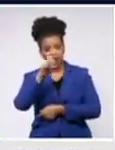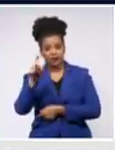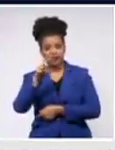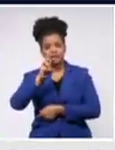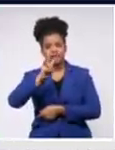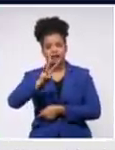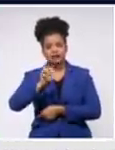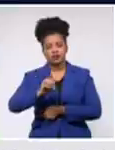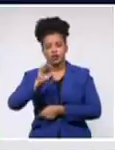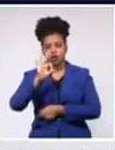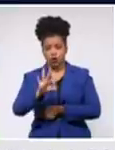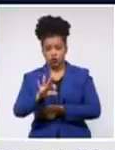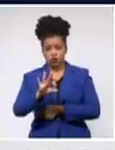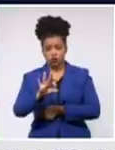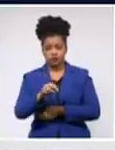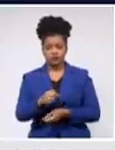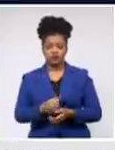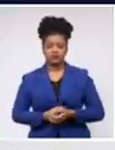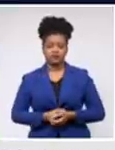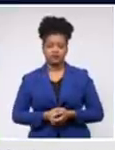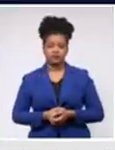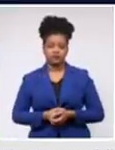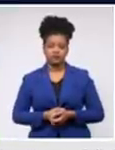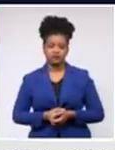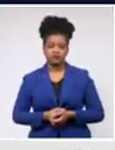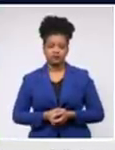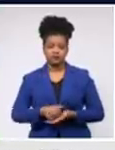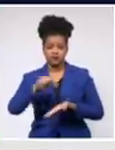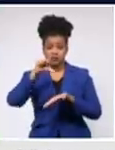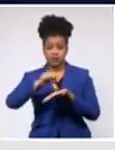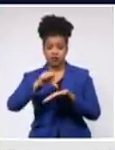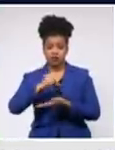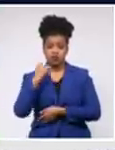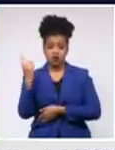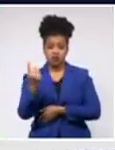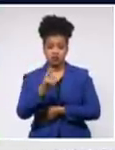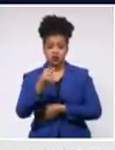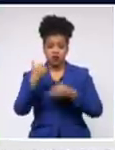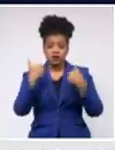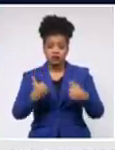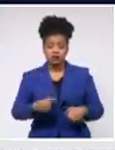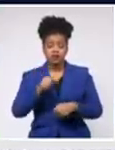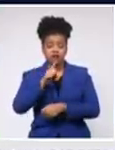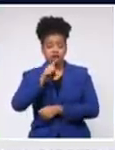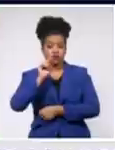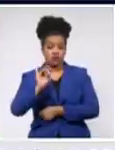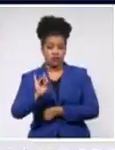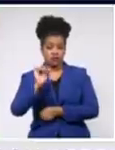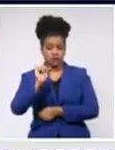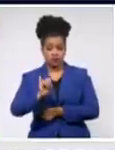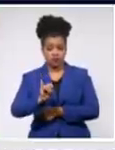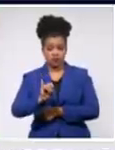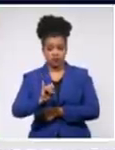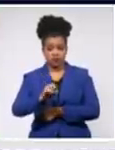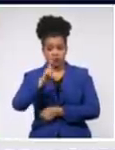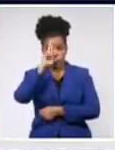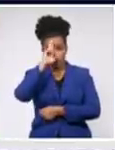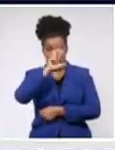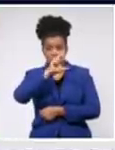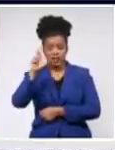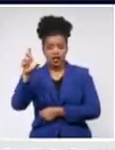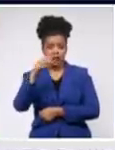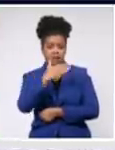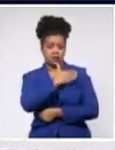308, el Centro Nacional de Genética 176, el Hospital Naval